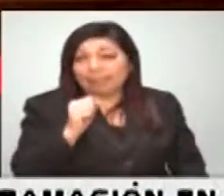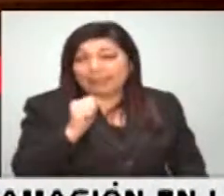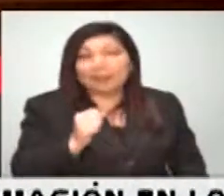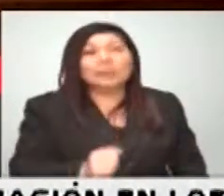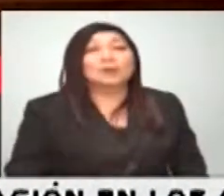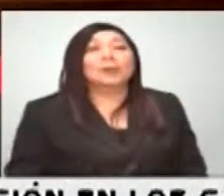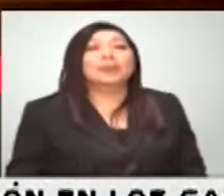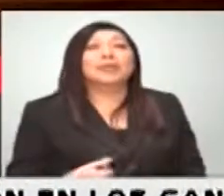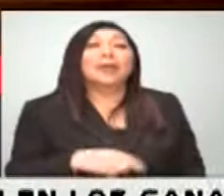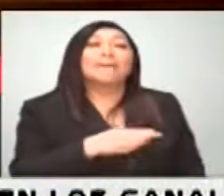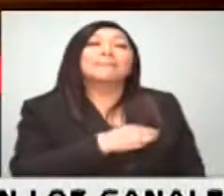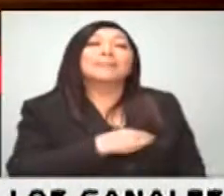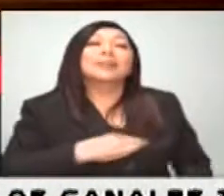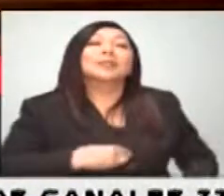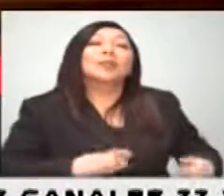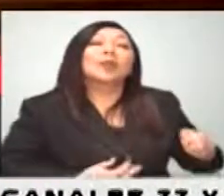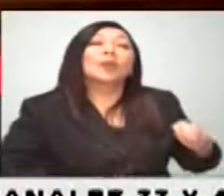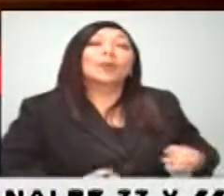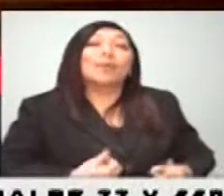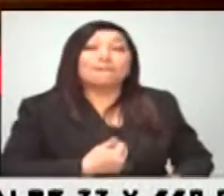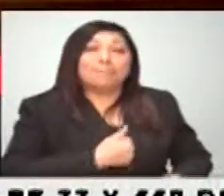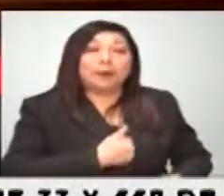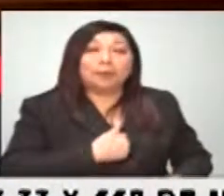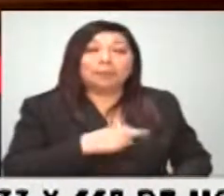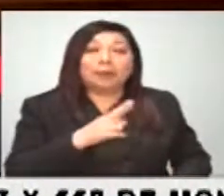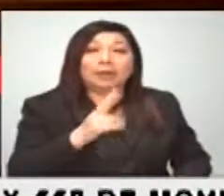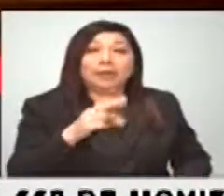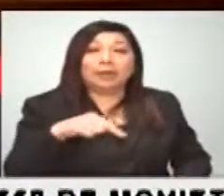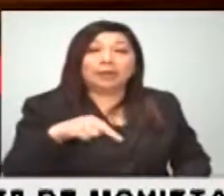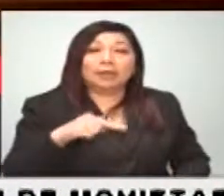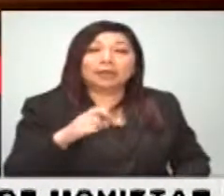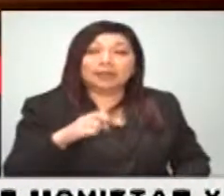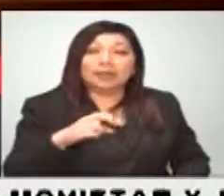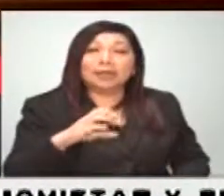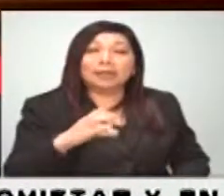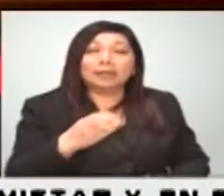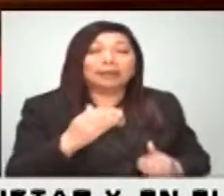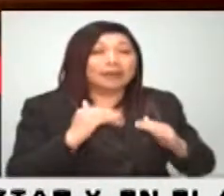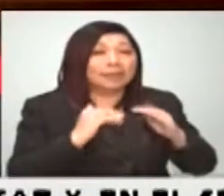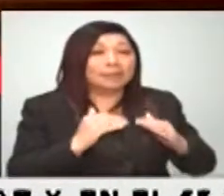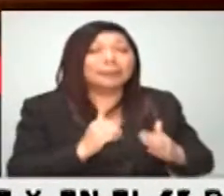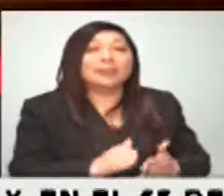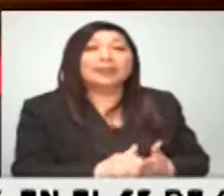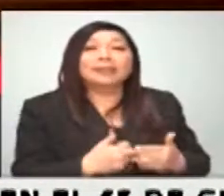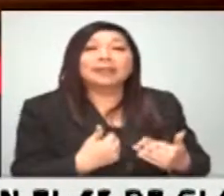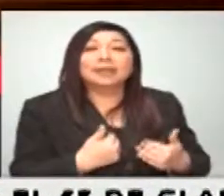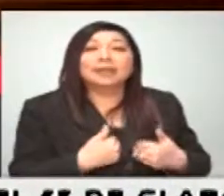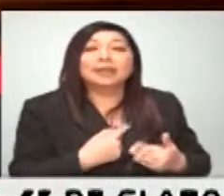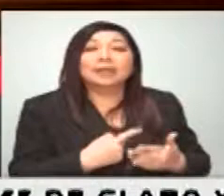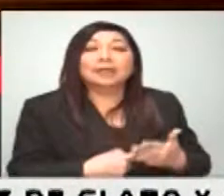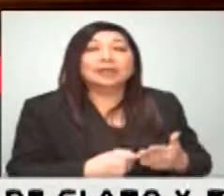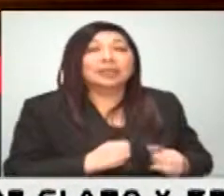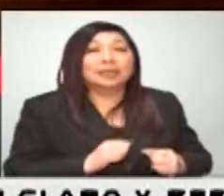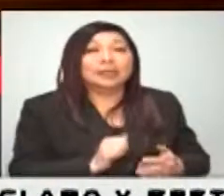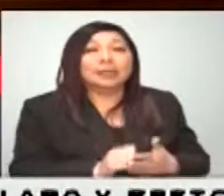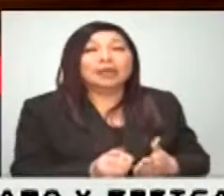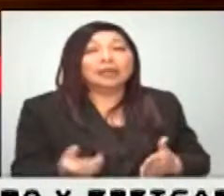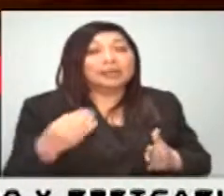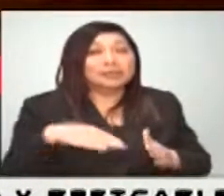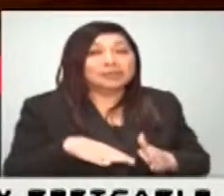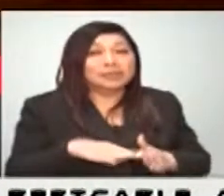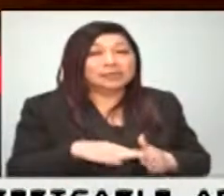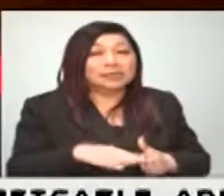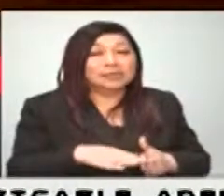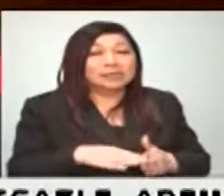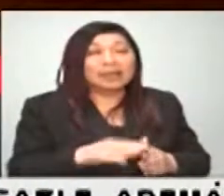ya el Ministerio de Justicia y la propia RENIEC habían pedido esta limitación teniendo en cuenta el criterio de acceso al